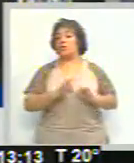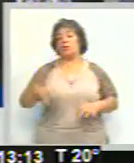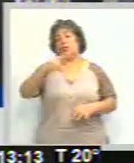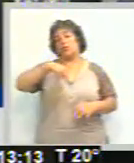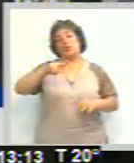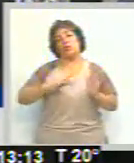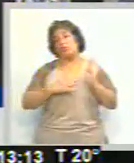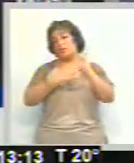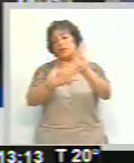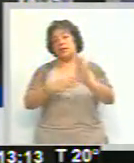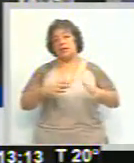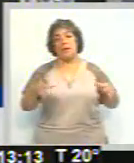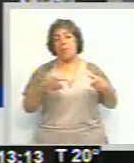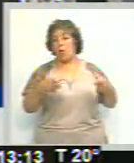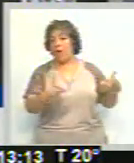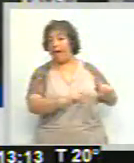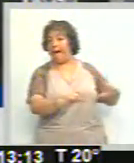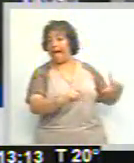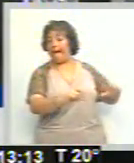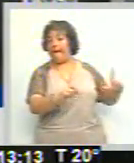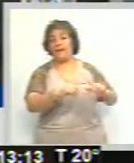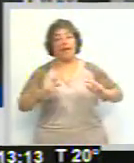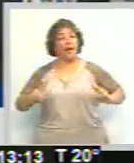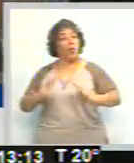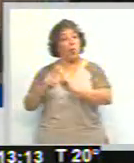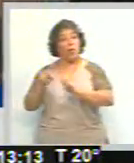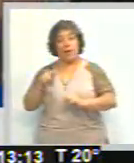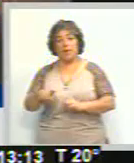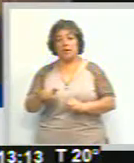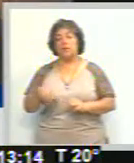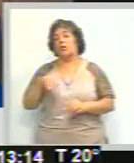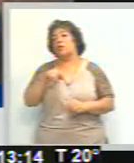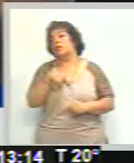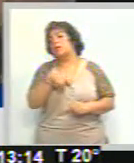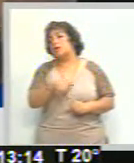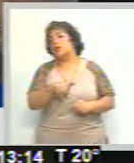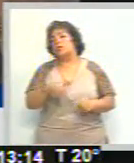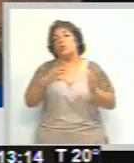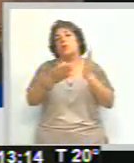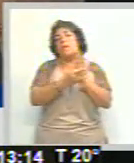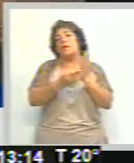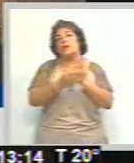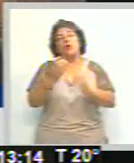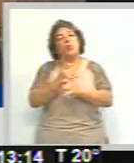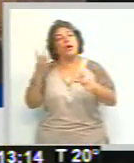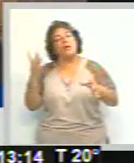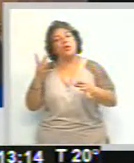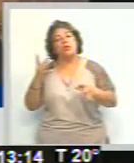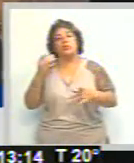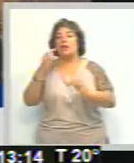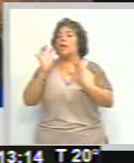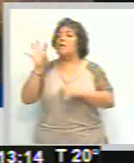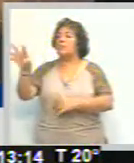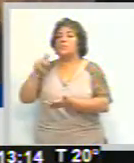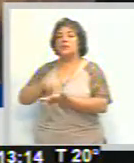Encuentro y Canal Encuentro, digamos, a su vez gestionó con el Ministerio de Educación de la provincia de Salta la posibilidad